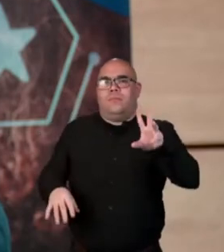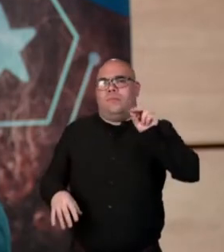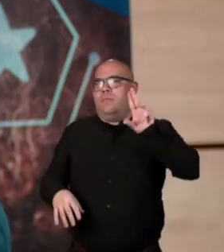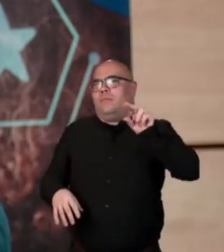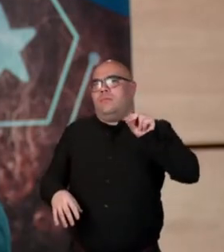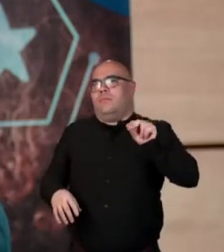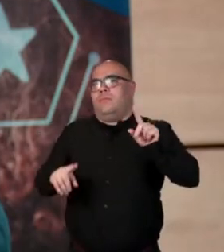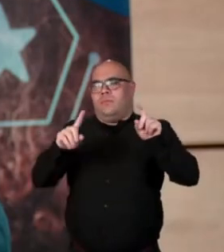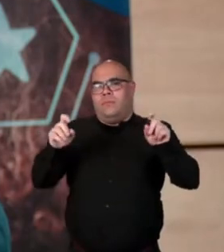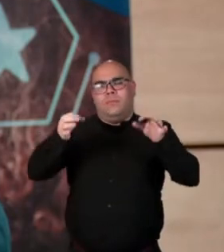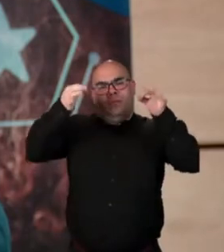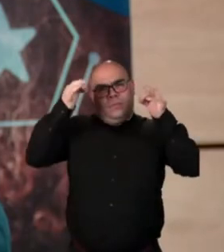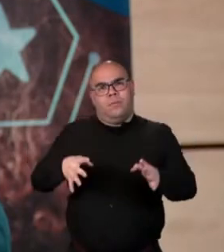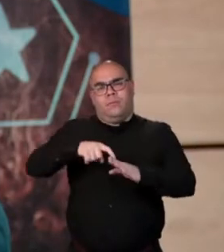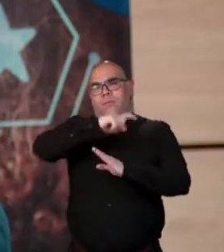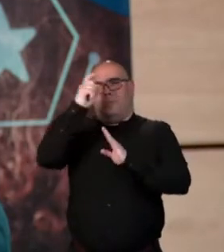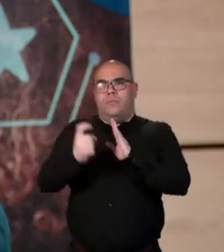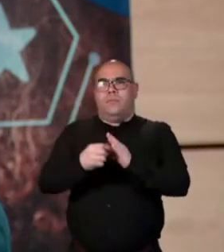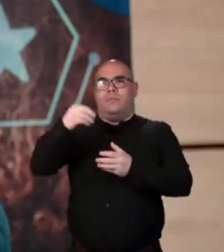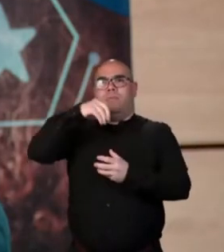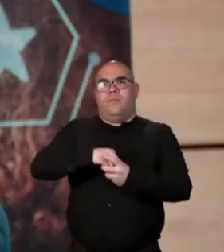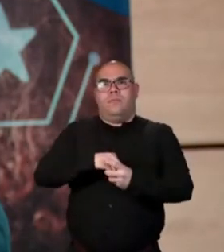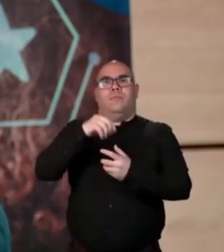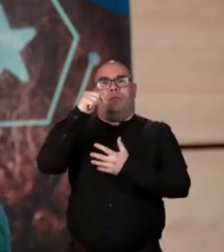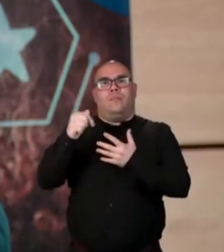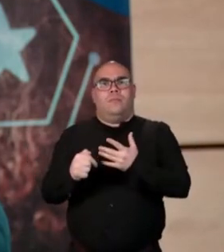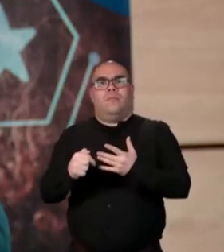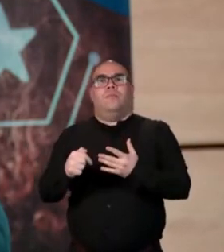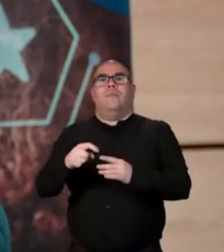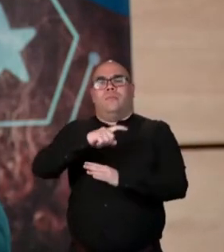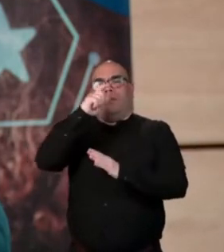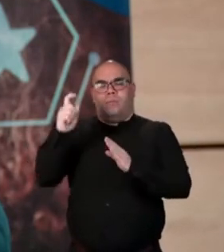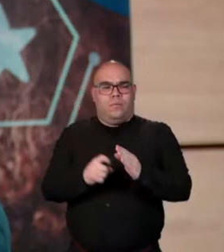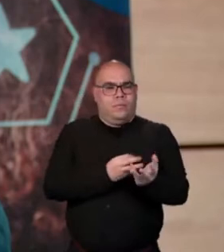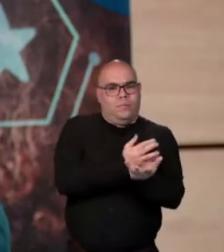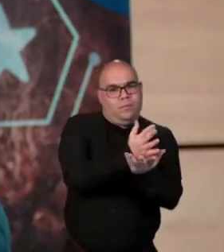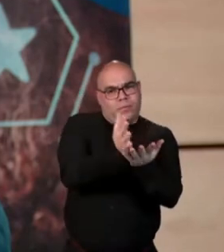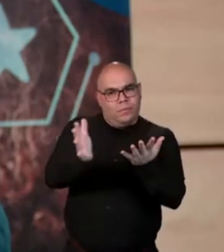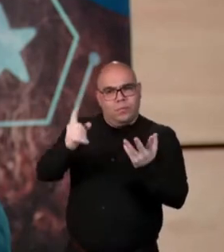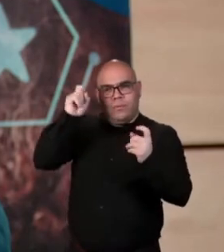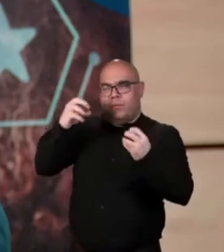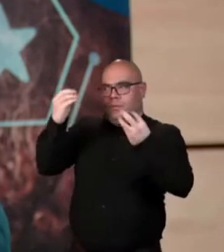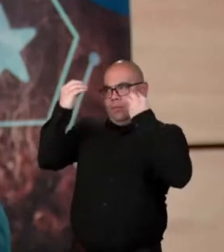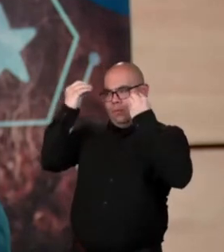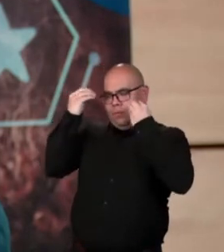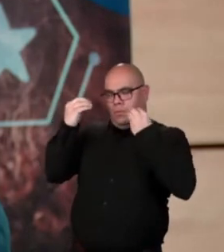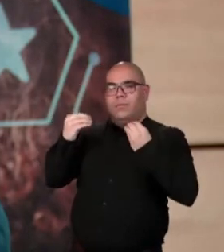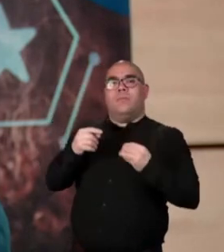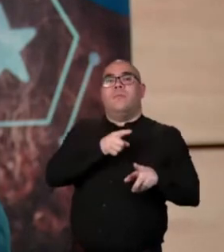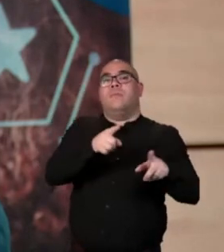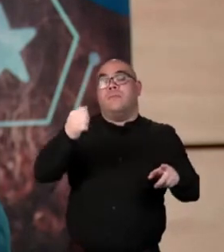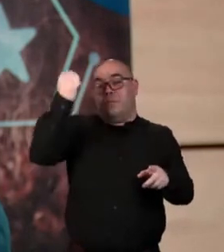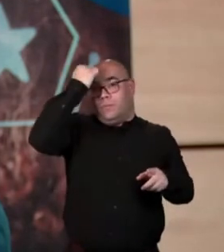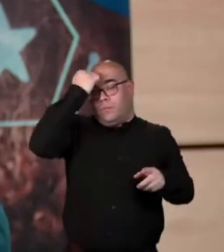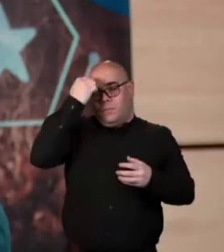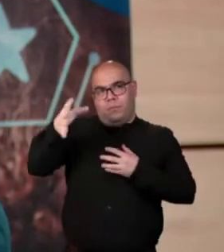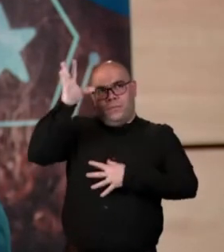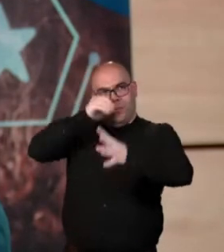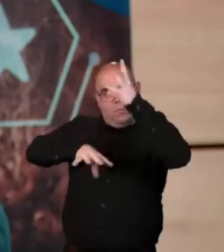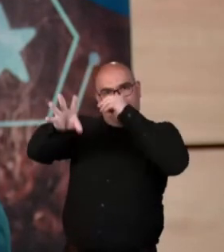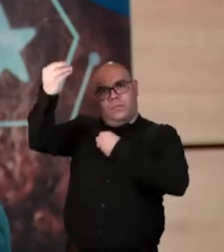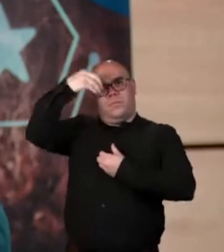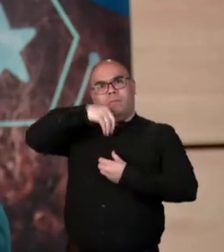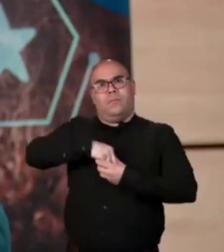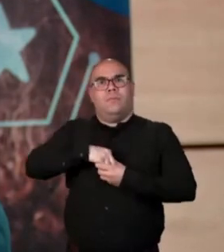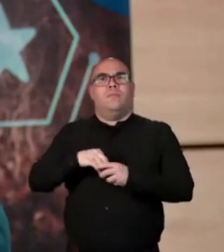aseguramiento de la calidad hay necesidad de integrar colectivos docentes hay necesidad de formar y empoderar a los profesores tanto en